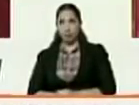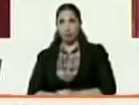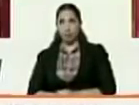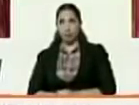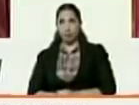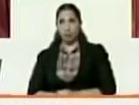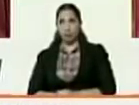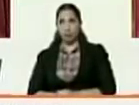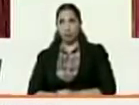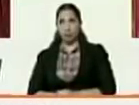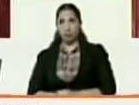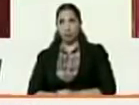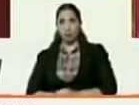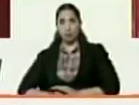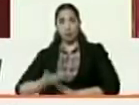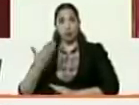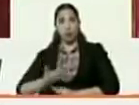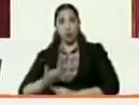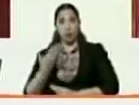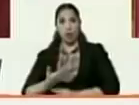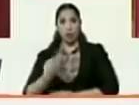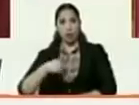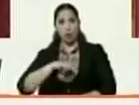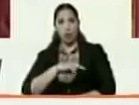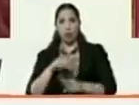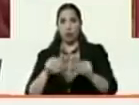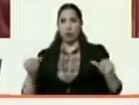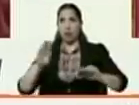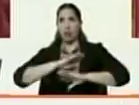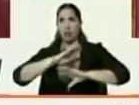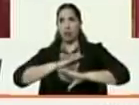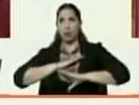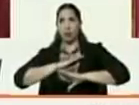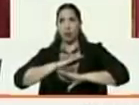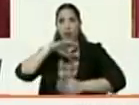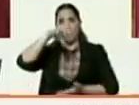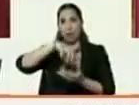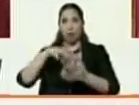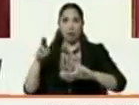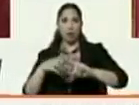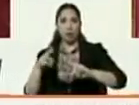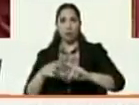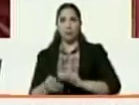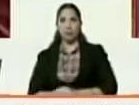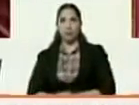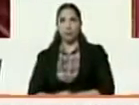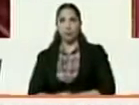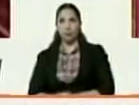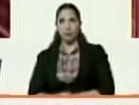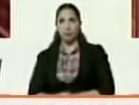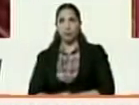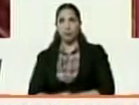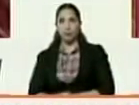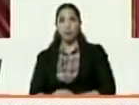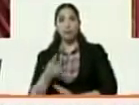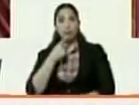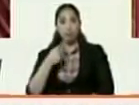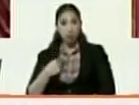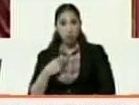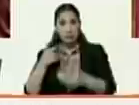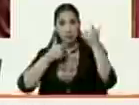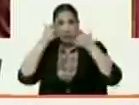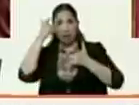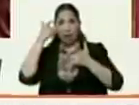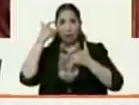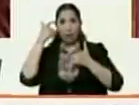Y parte importantísimo de nuestro territorio es casualmente el estado Táchira. Nos alertó el comandante Chávez,